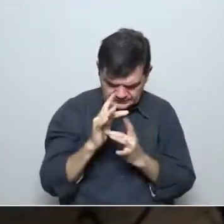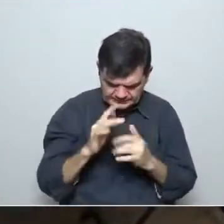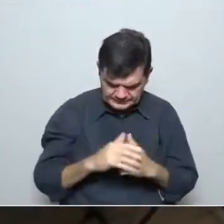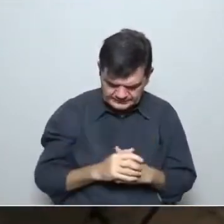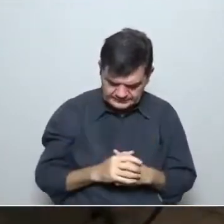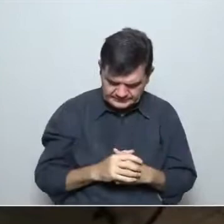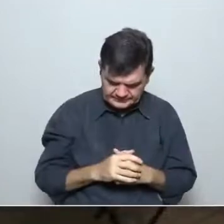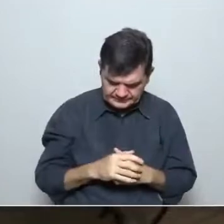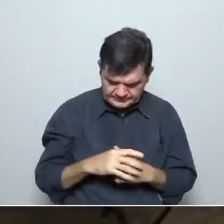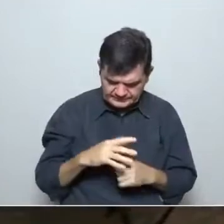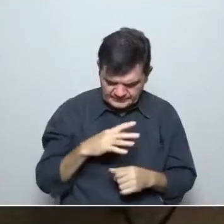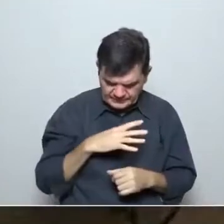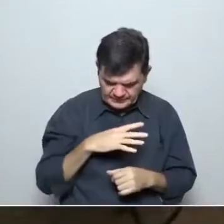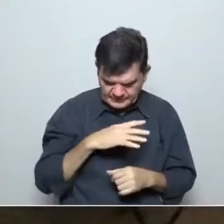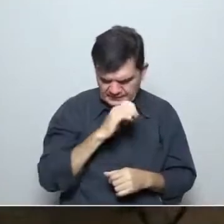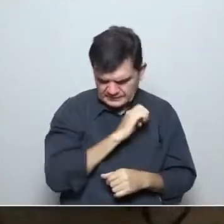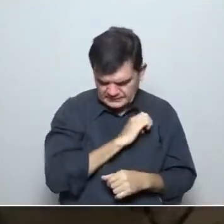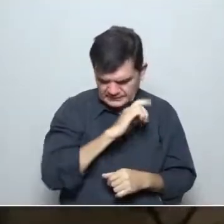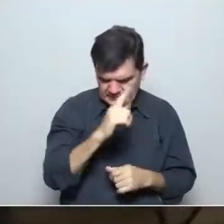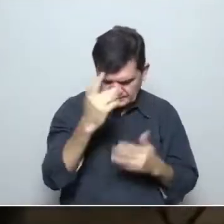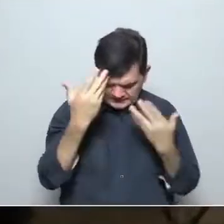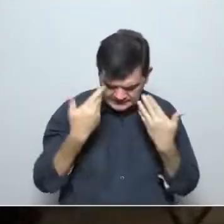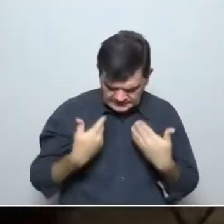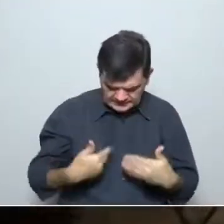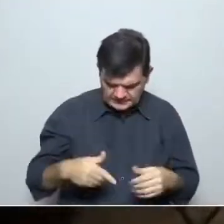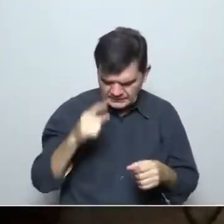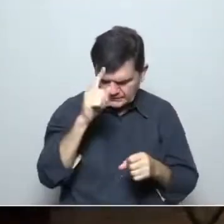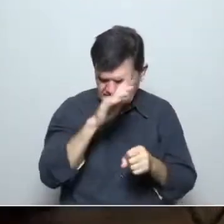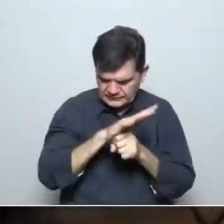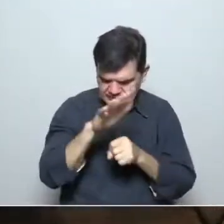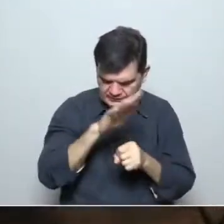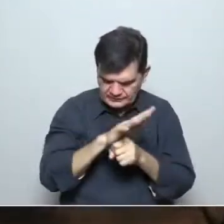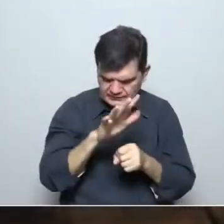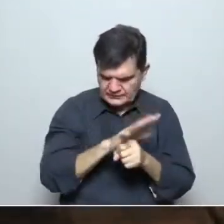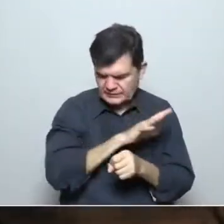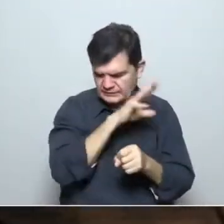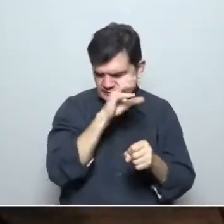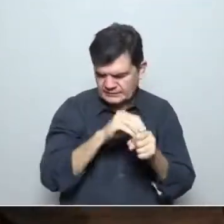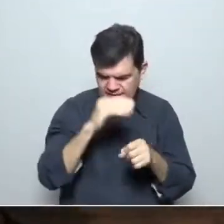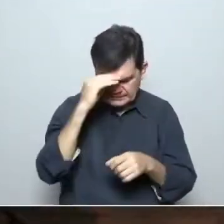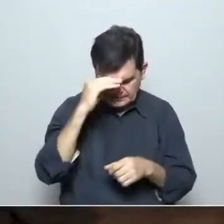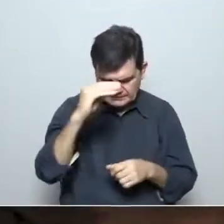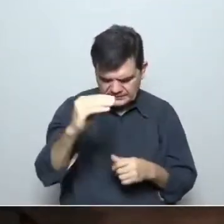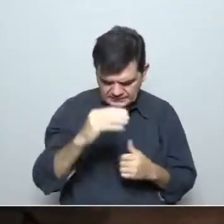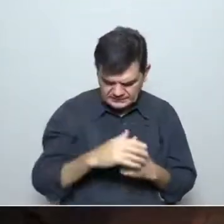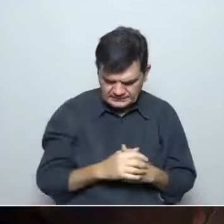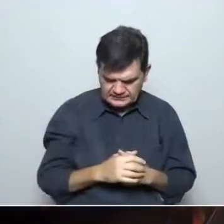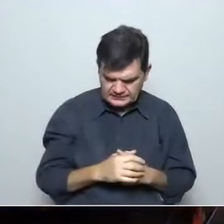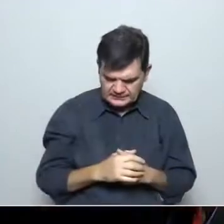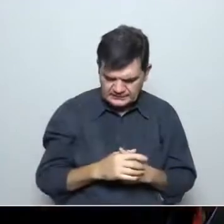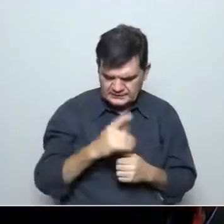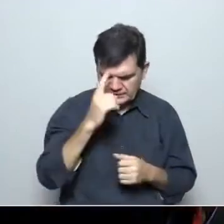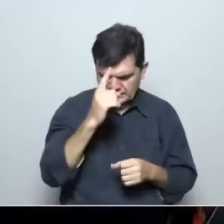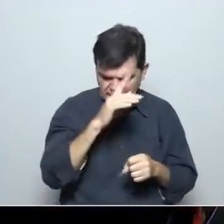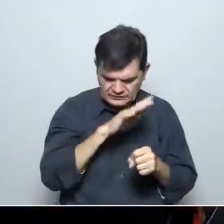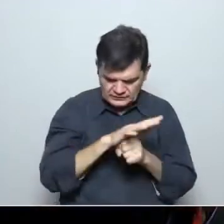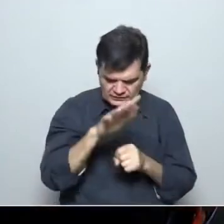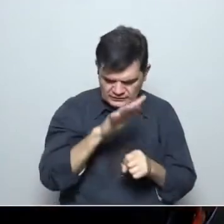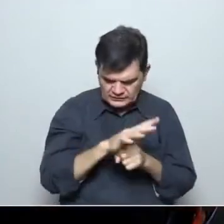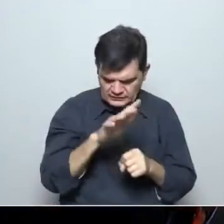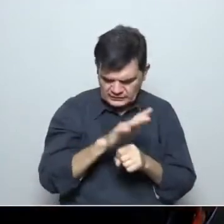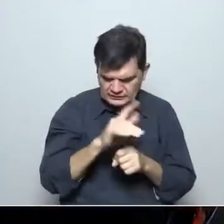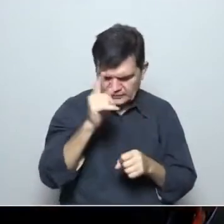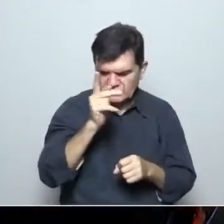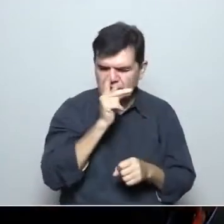La pieza especial para mí. Tú lo llenas todo, Jesús. Eres suficiente para